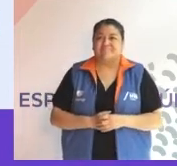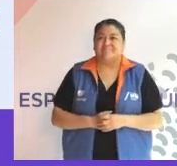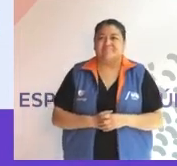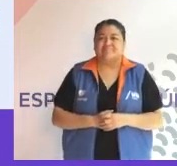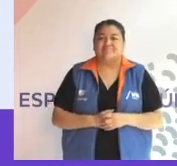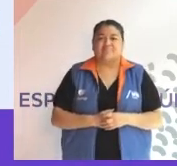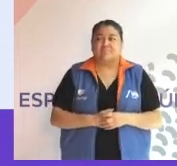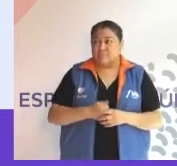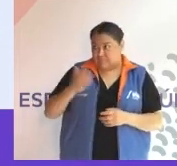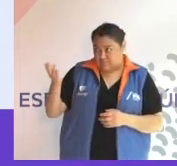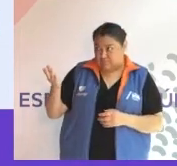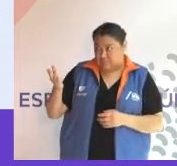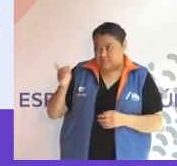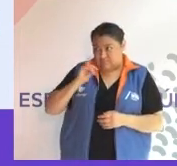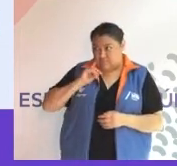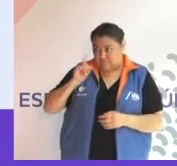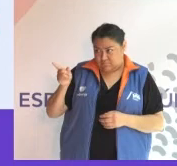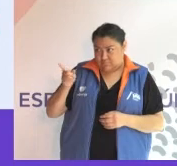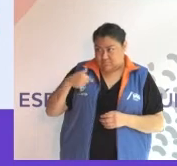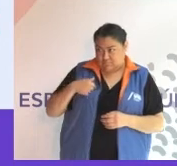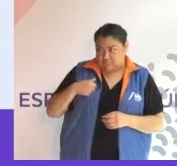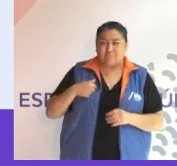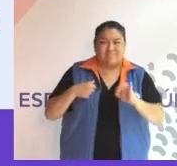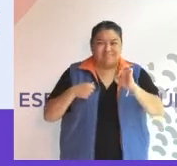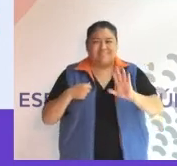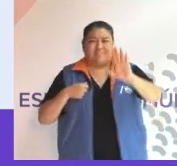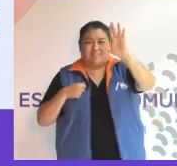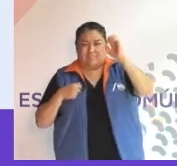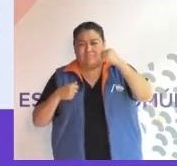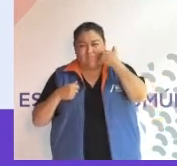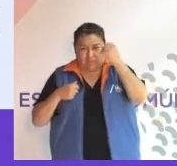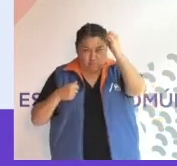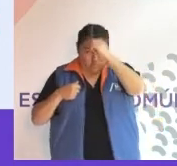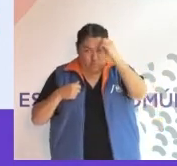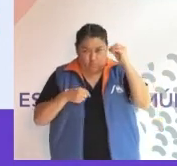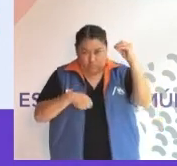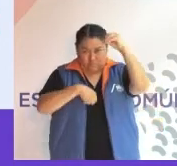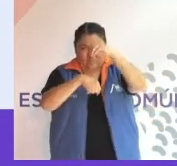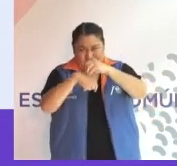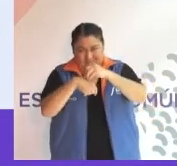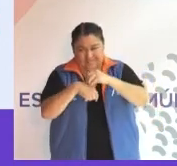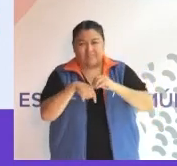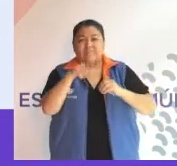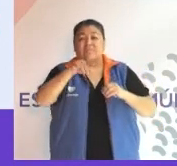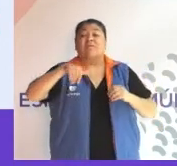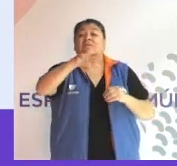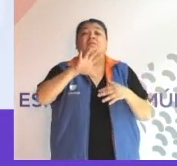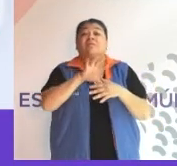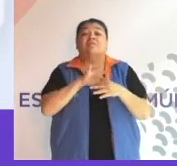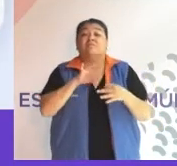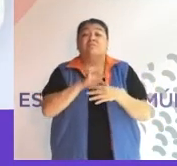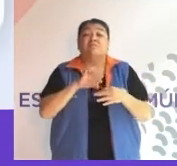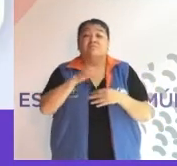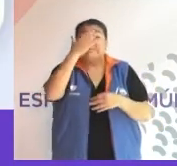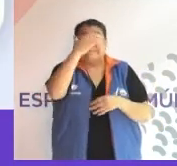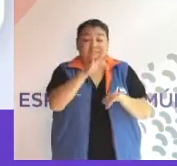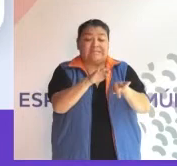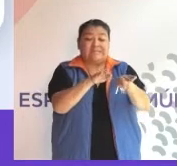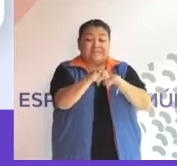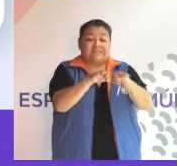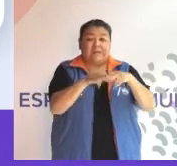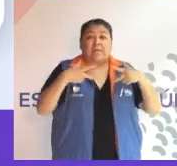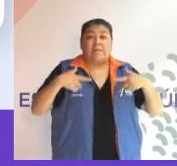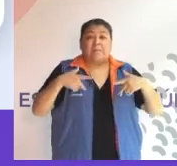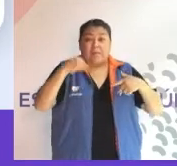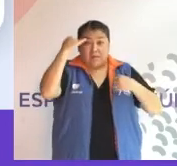Mariana, ¿quieres seguir tú? Solo un pequeño comentario abonando esta cuestión del trabajo de abajo